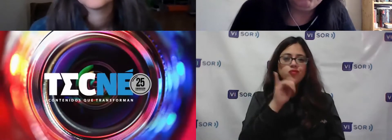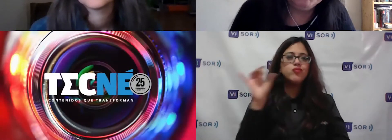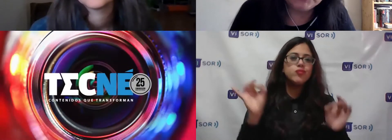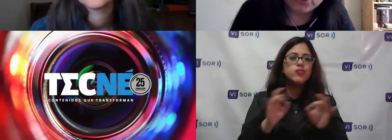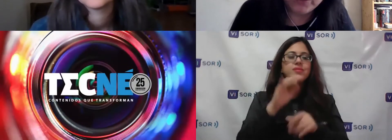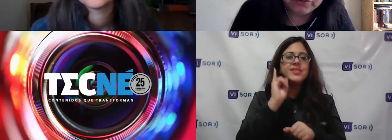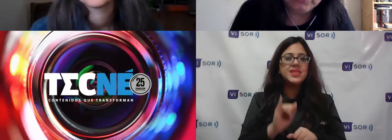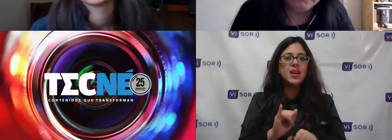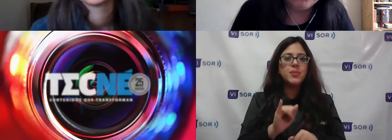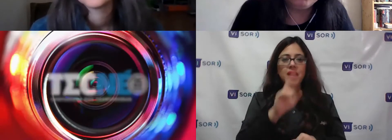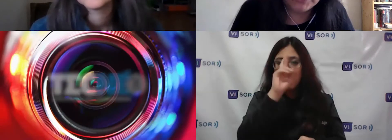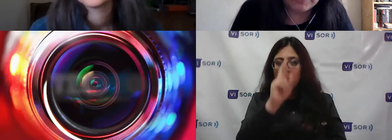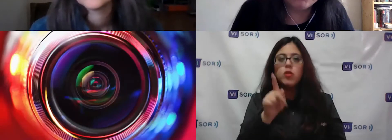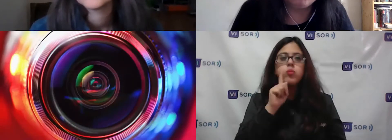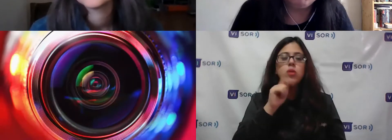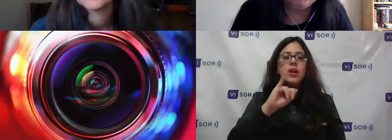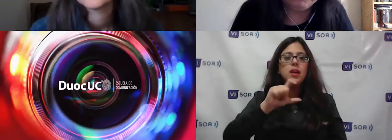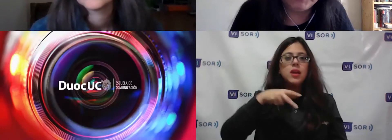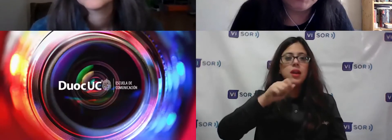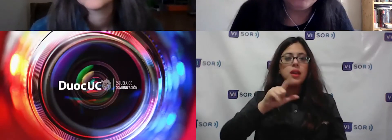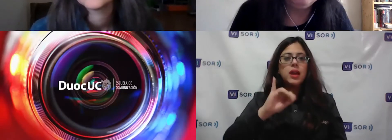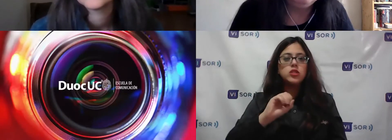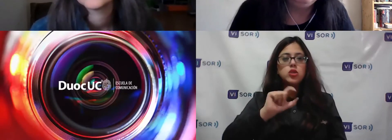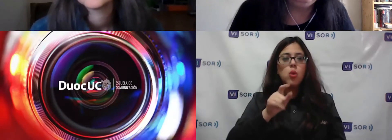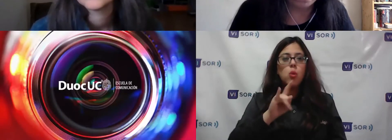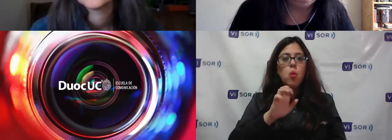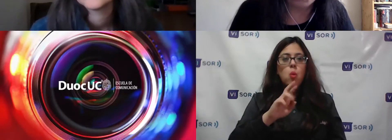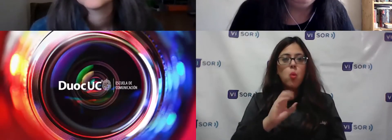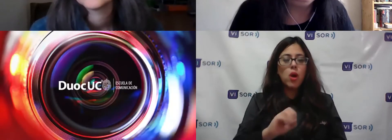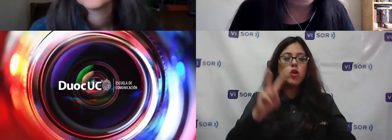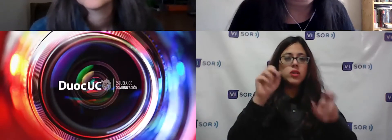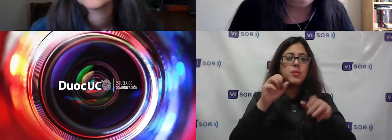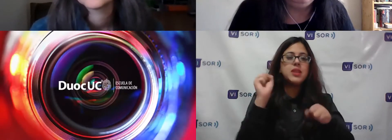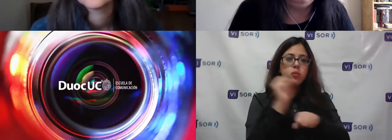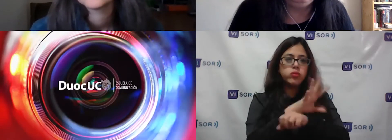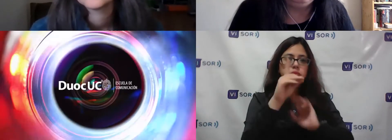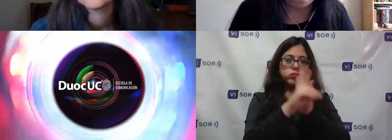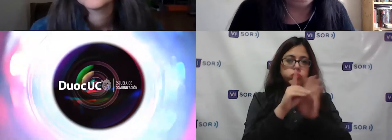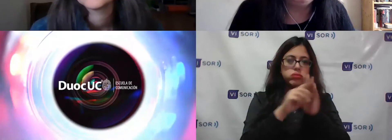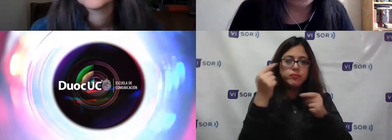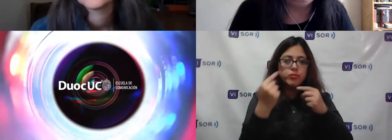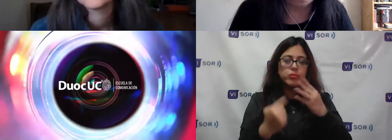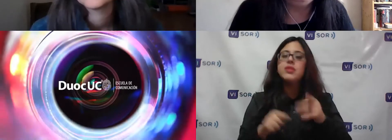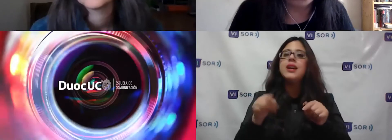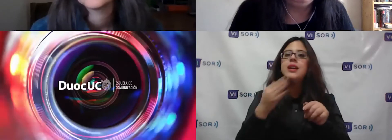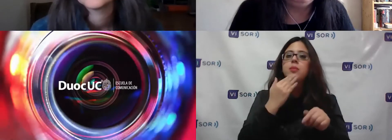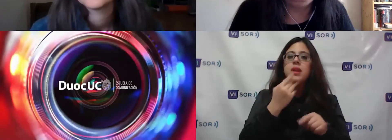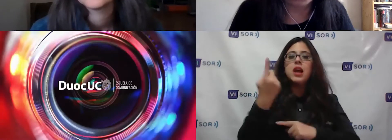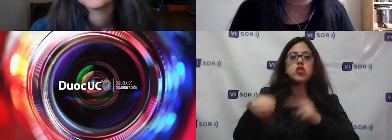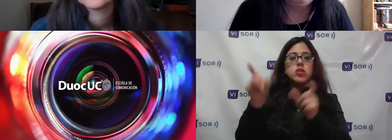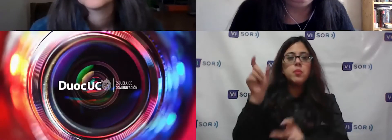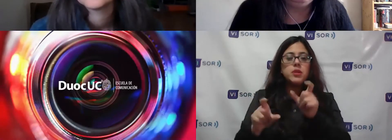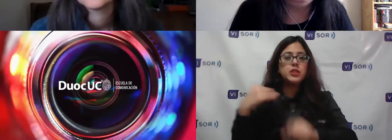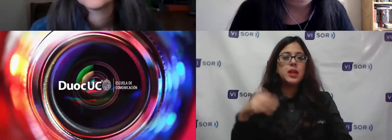igual ignacio güero por su mirada por su una fotografía creo que también hay voces importantes también en